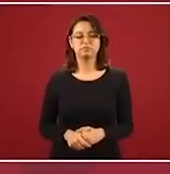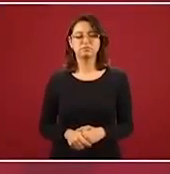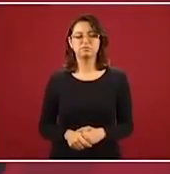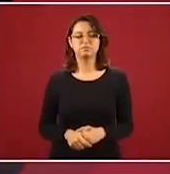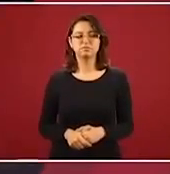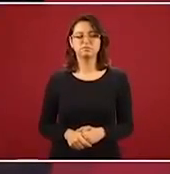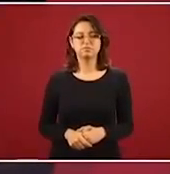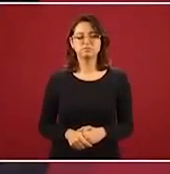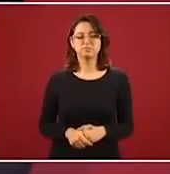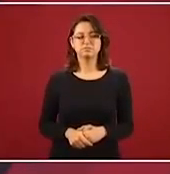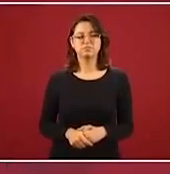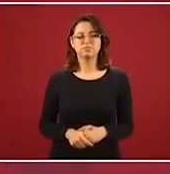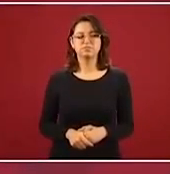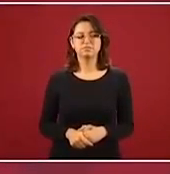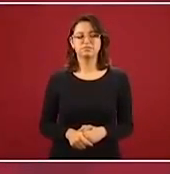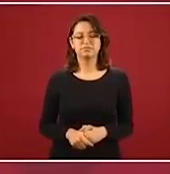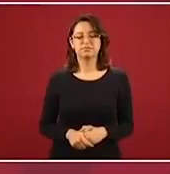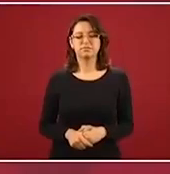Esta investigación